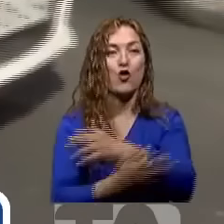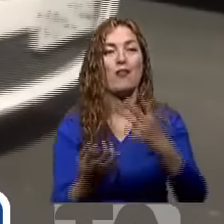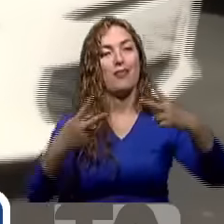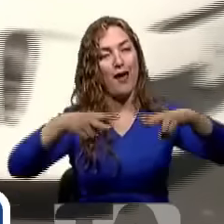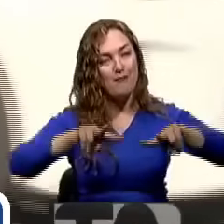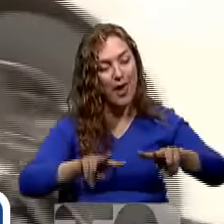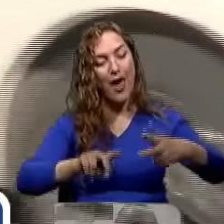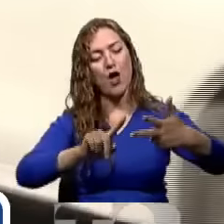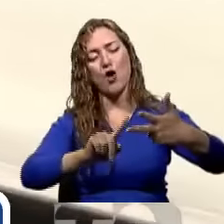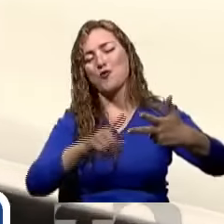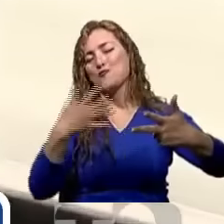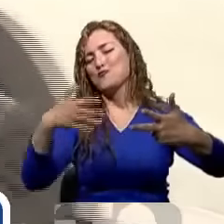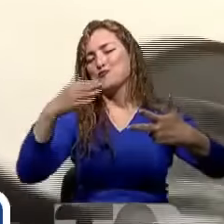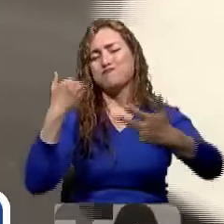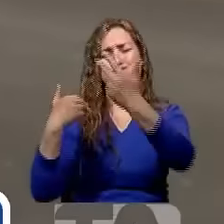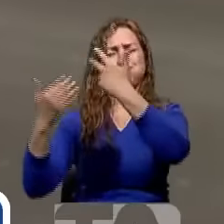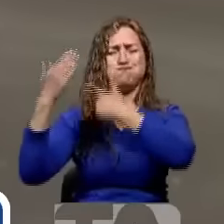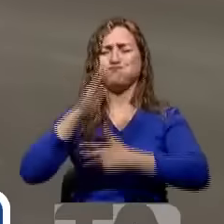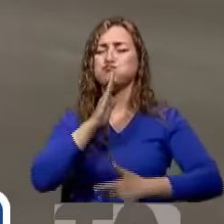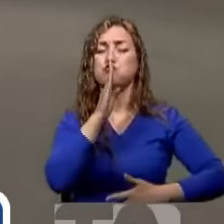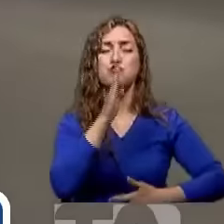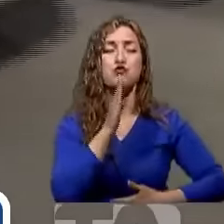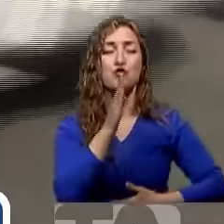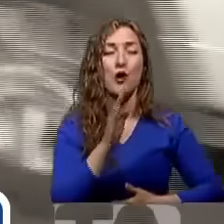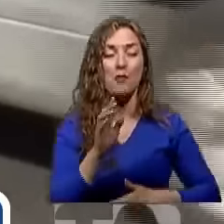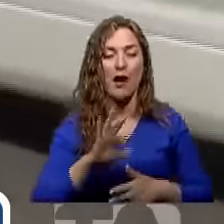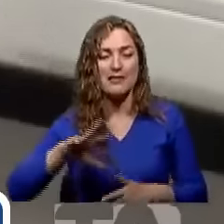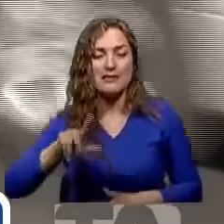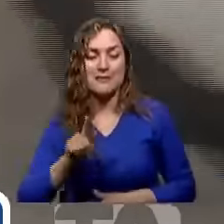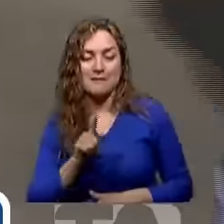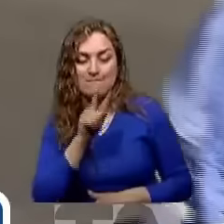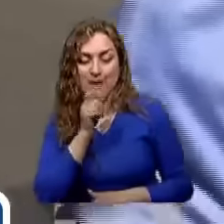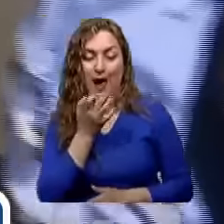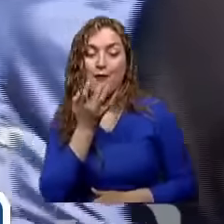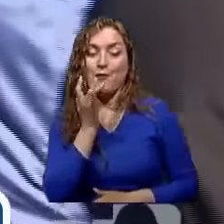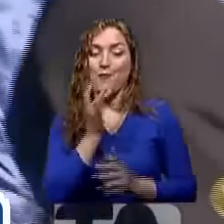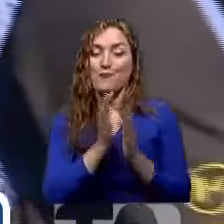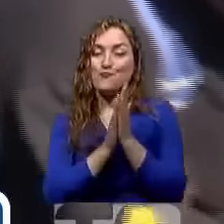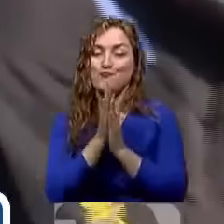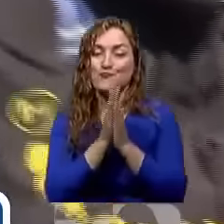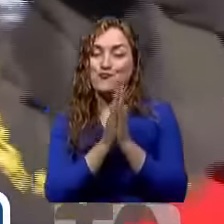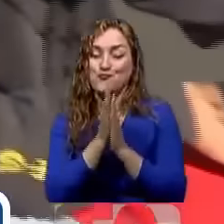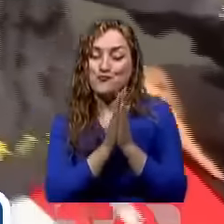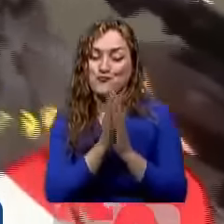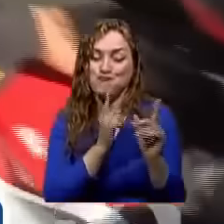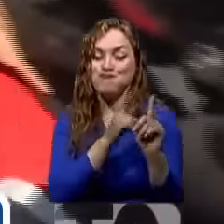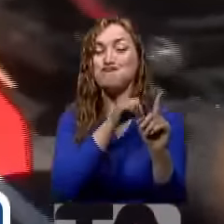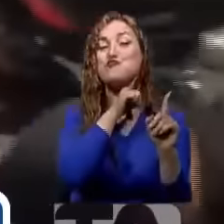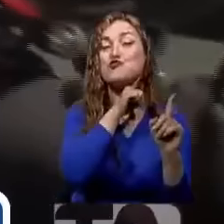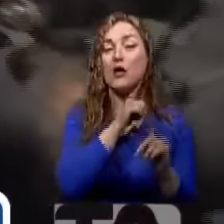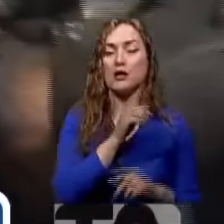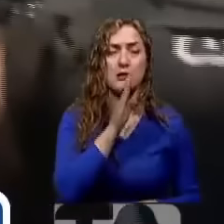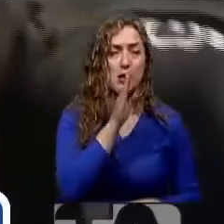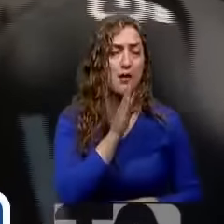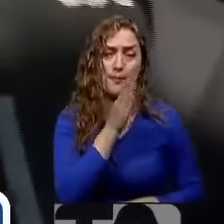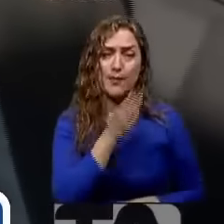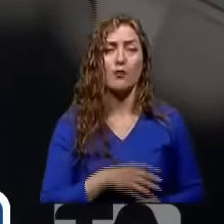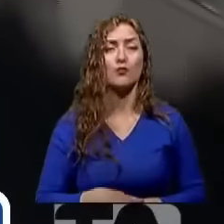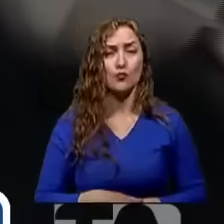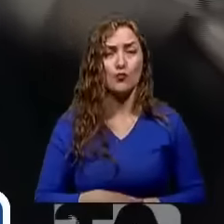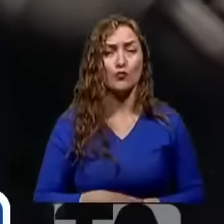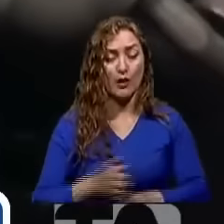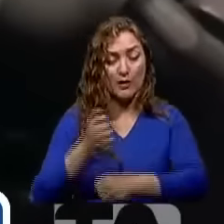históricamente han sido de preferencia por los delincuentes para realizar el delito de robo a personas. Estos corredores seguros como